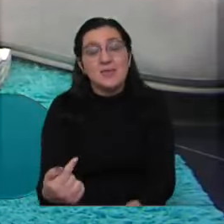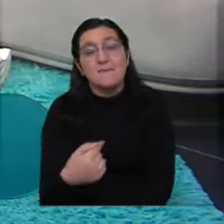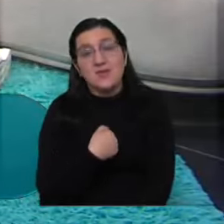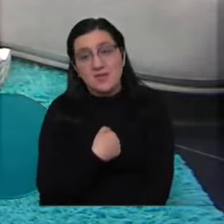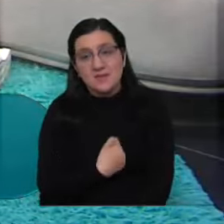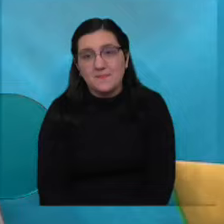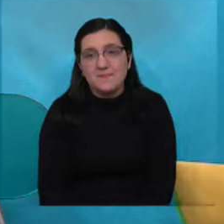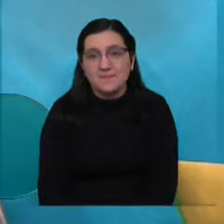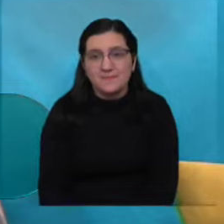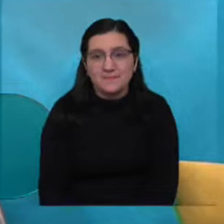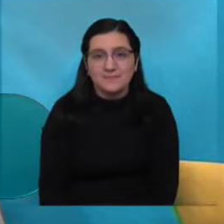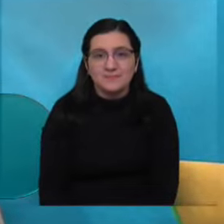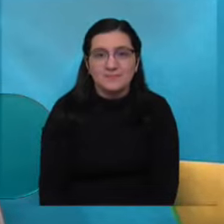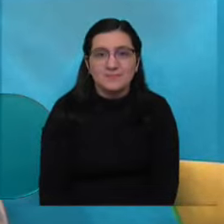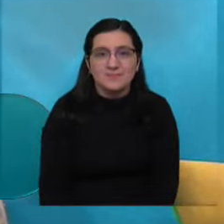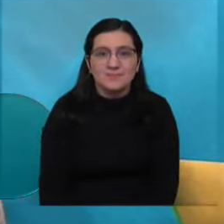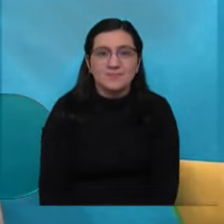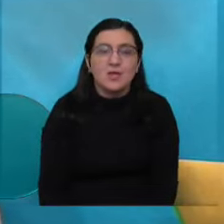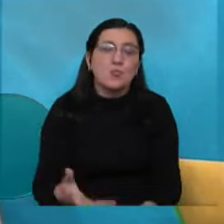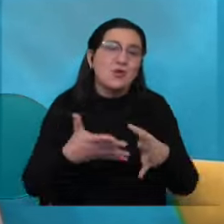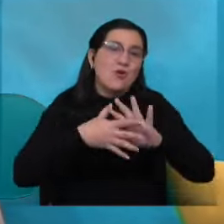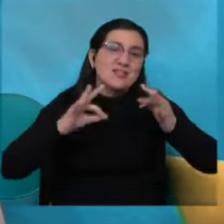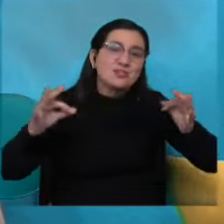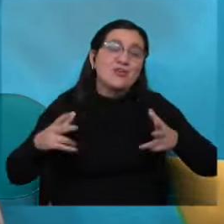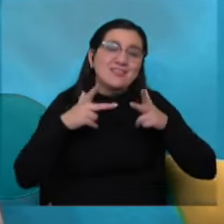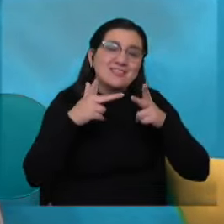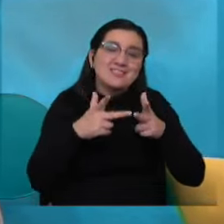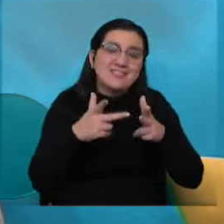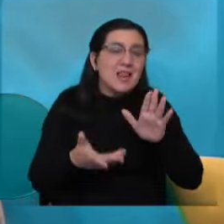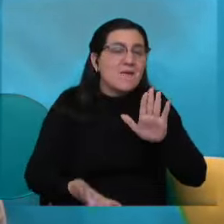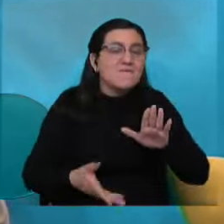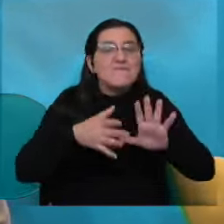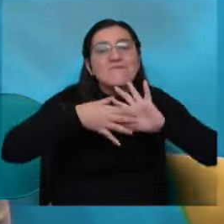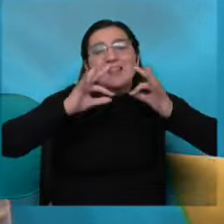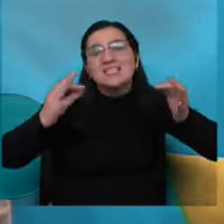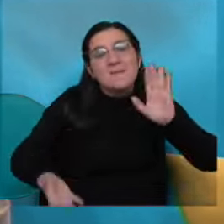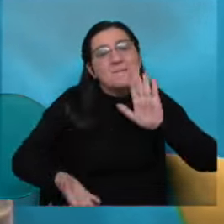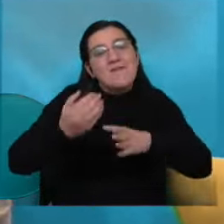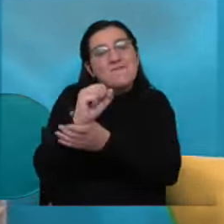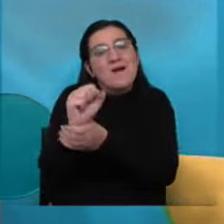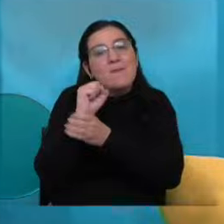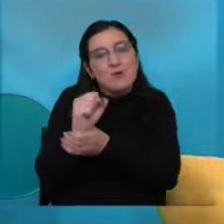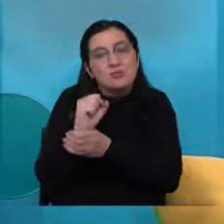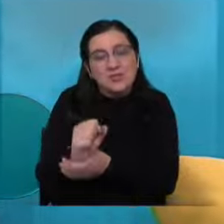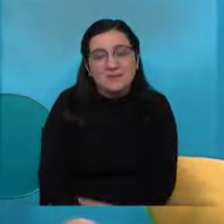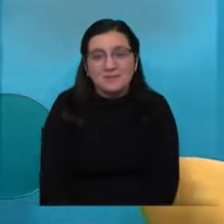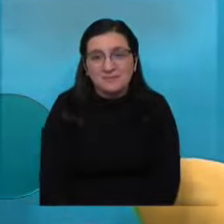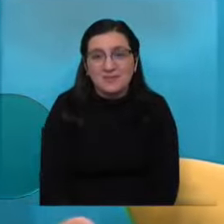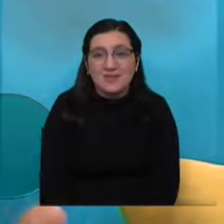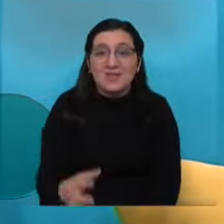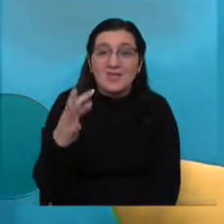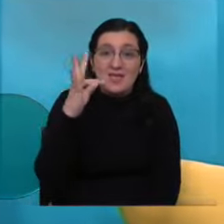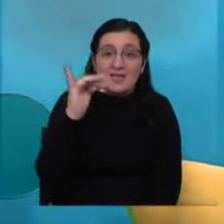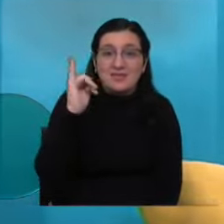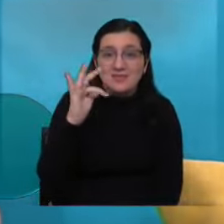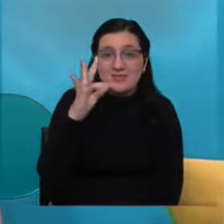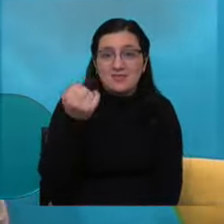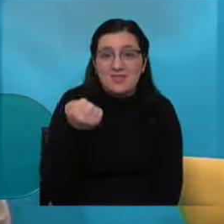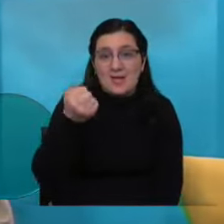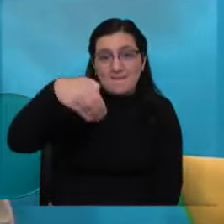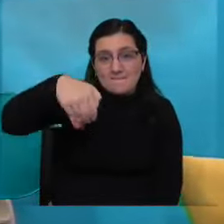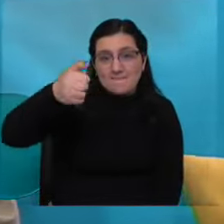fresando un poquito eh seguro la frase más emblemática de tita merelo tita merelo todos conocemos